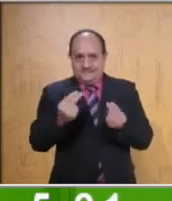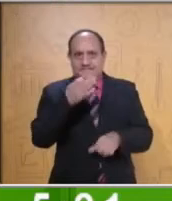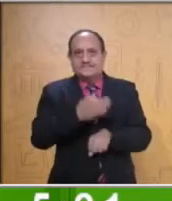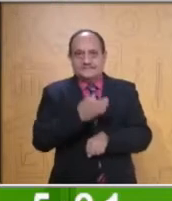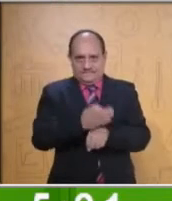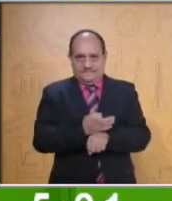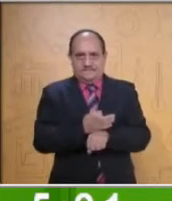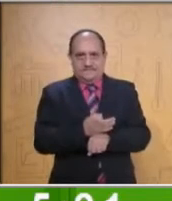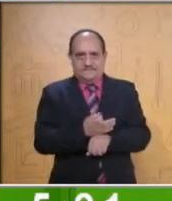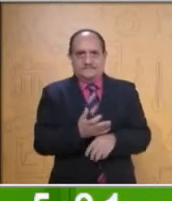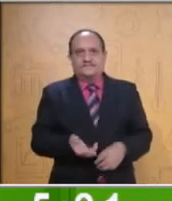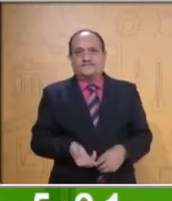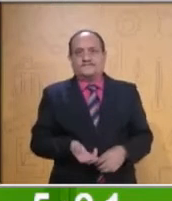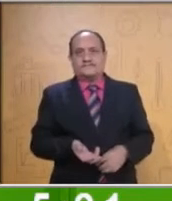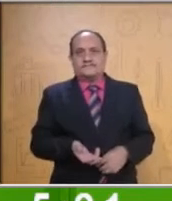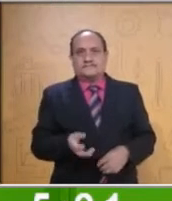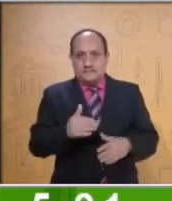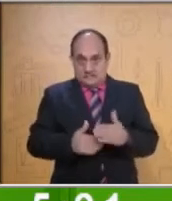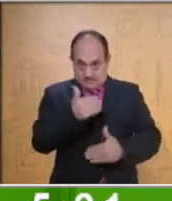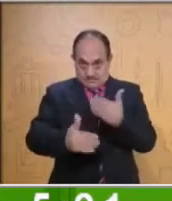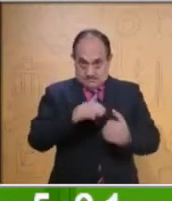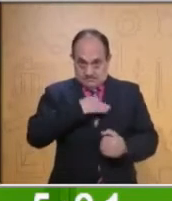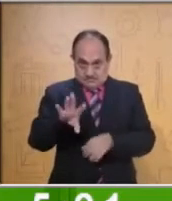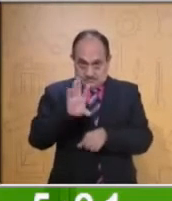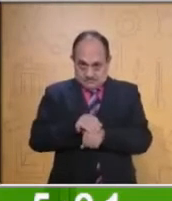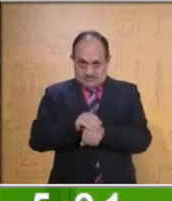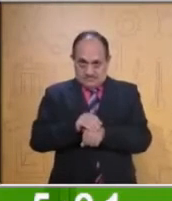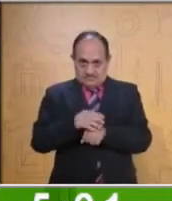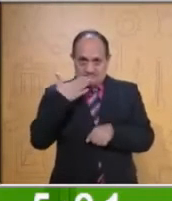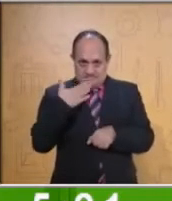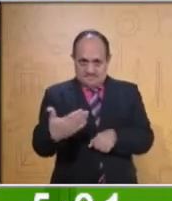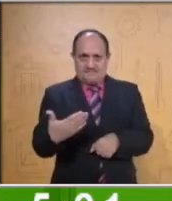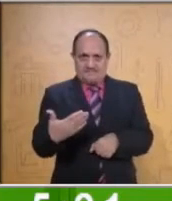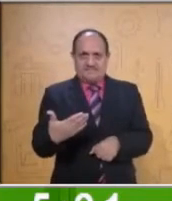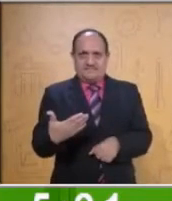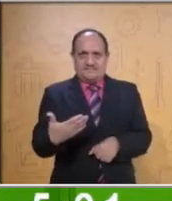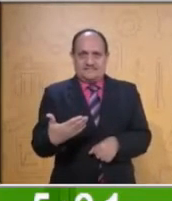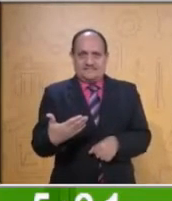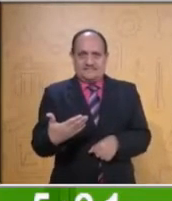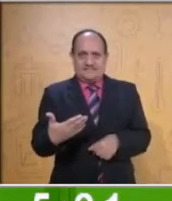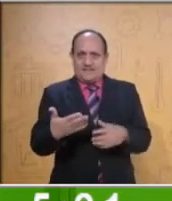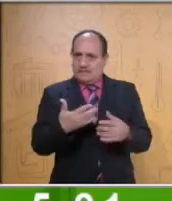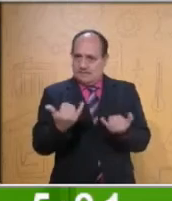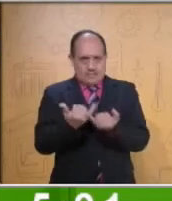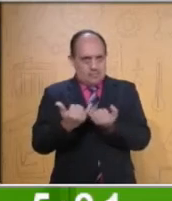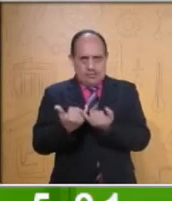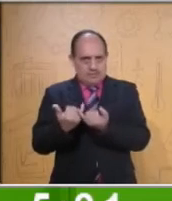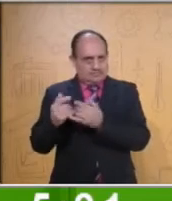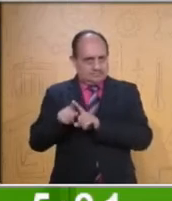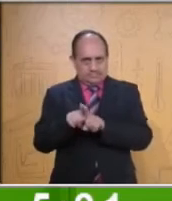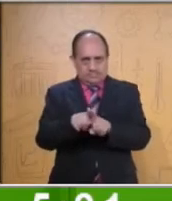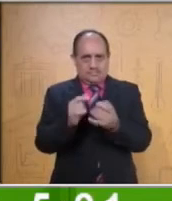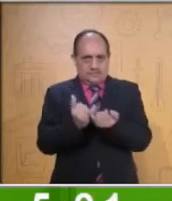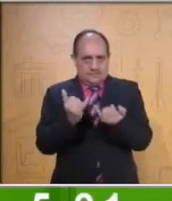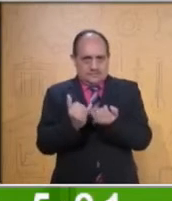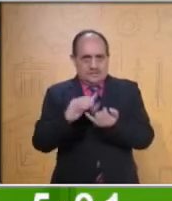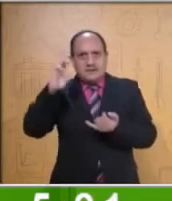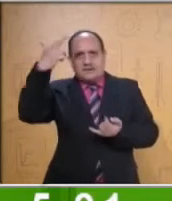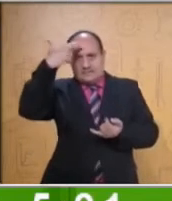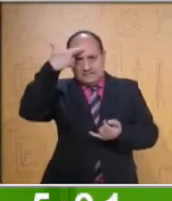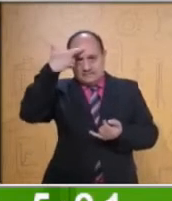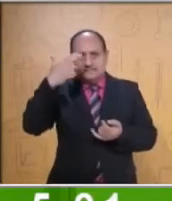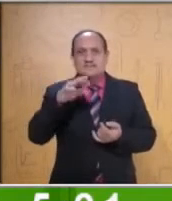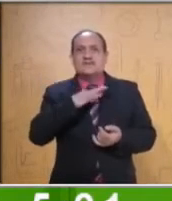ahorita. Entonces, ¿puedo avanzar? ¿Cómo ven? ¿Me siguen entonces? Acuérdense, podemos